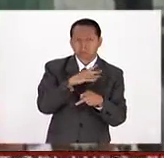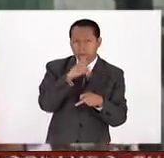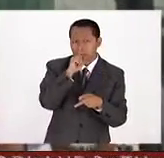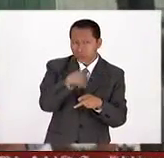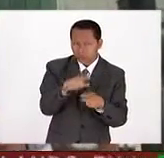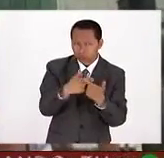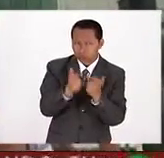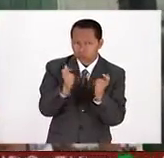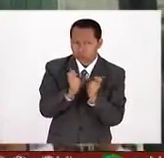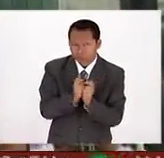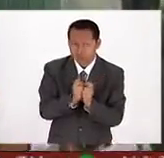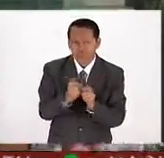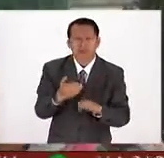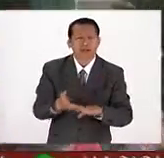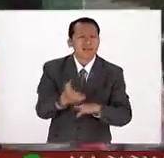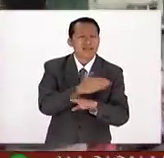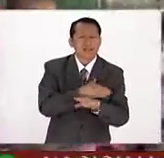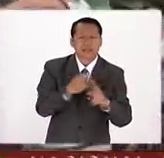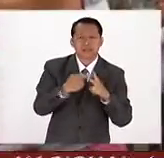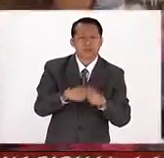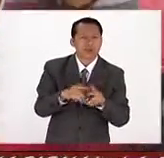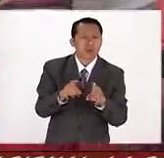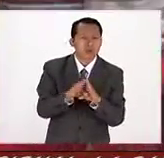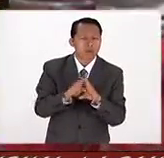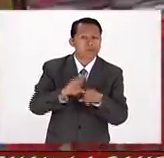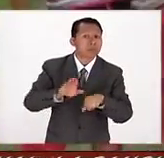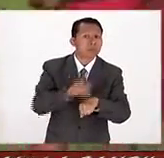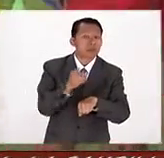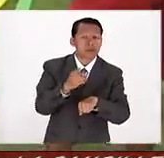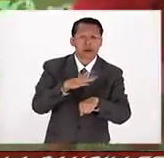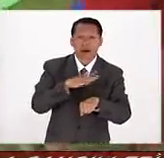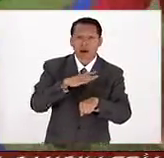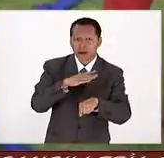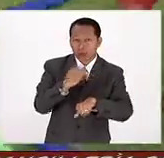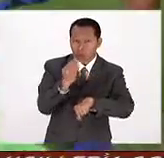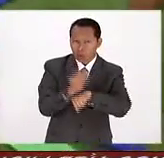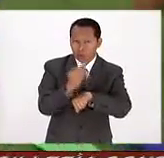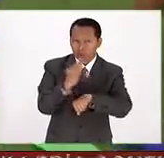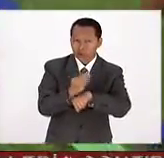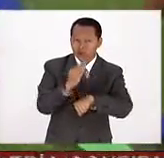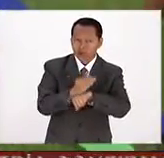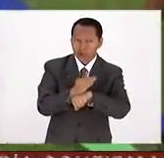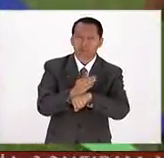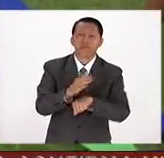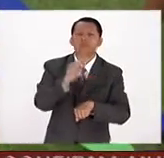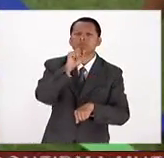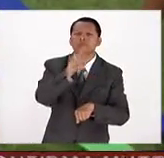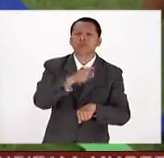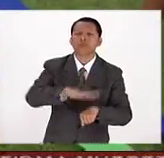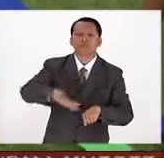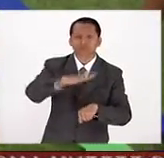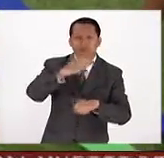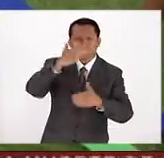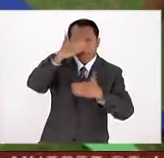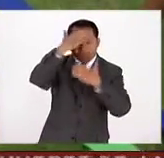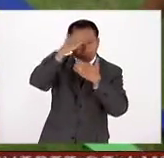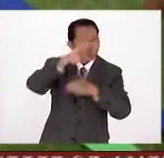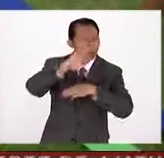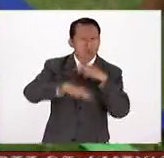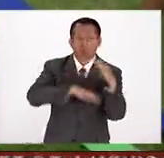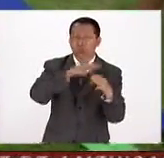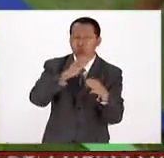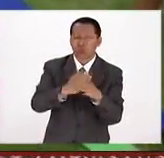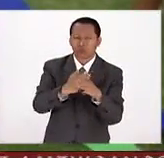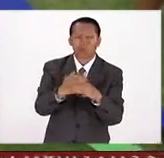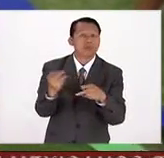fundamentalismo. La verdad es que para el Estado en este momento que guarda la situación del terrorismo en el mundo, pues por